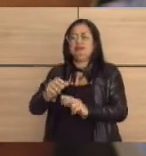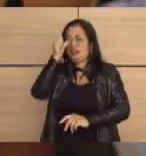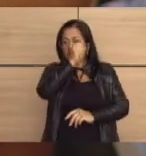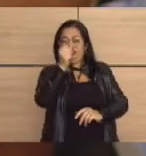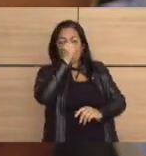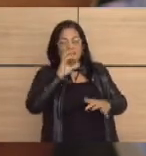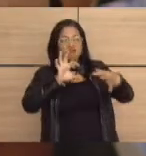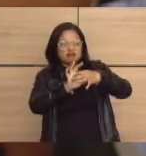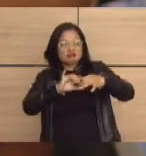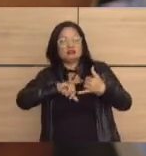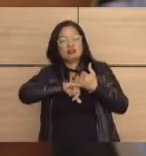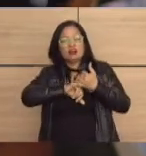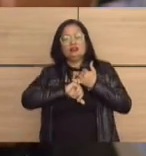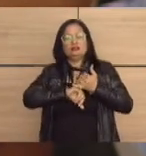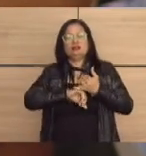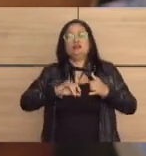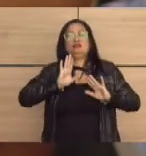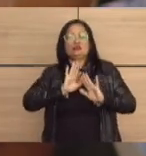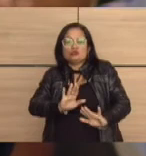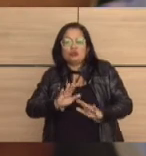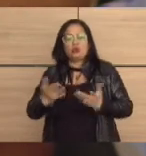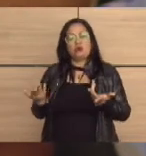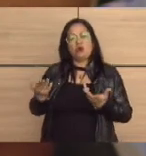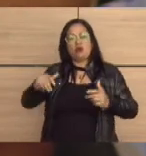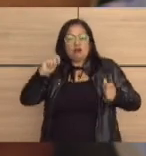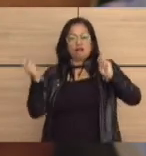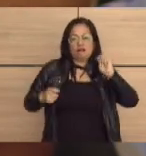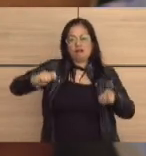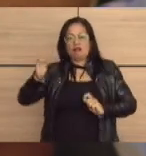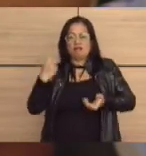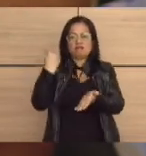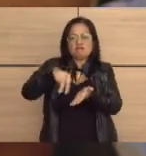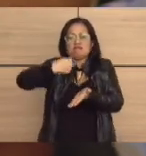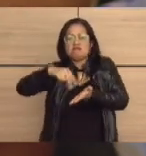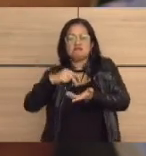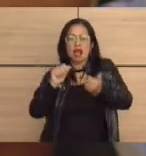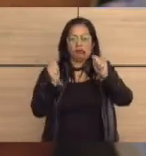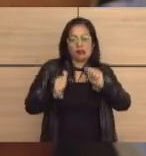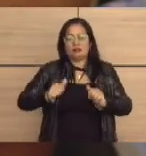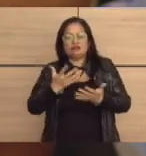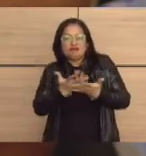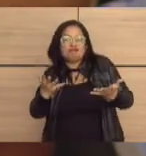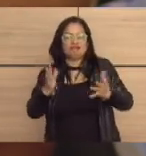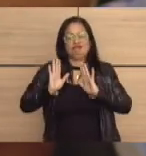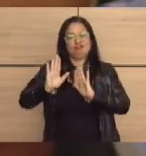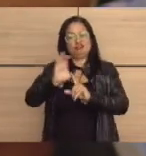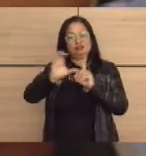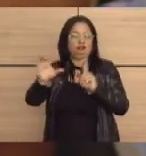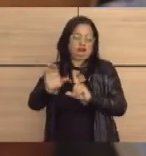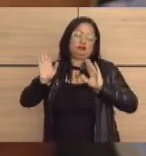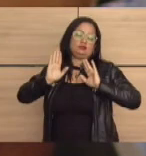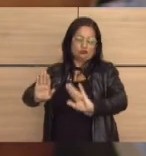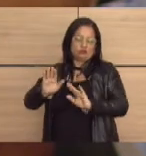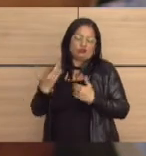en ese colorido, en esa alegría, en esa sensualidad, en ese ritmo, ¿no?, y que allí también encontraron un elemento clave de